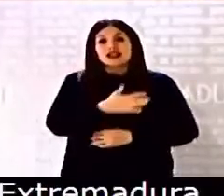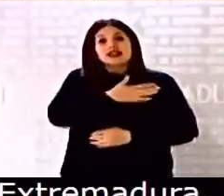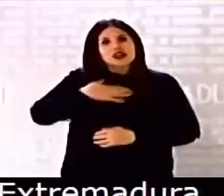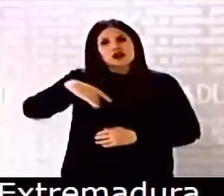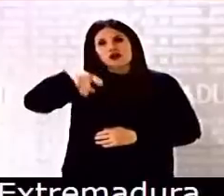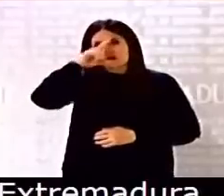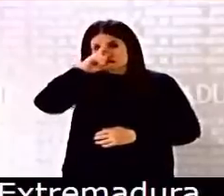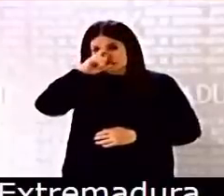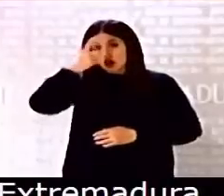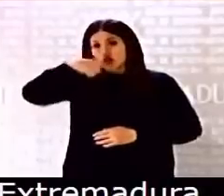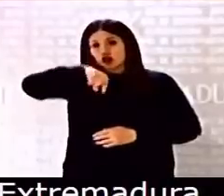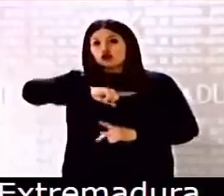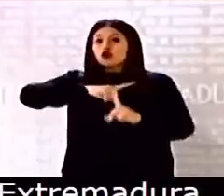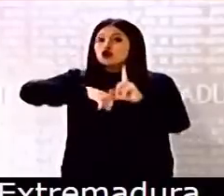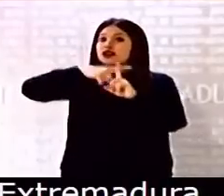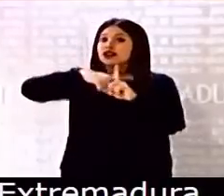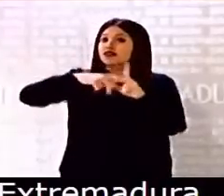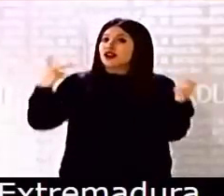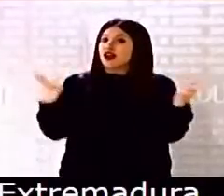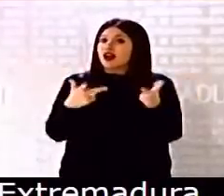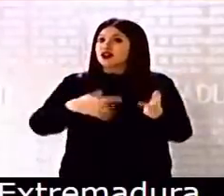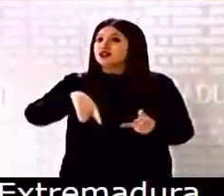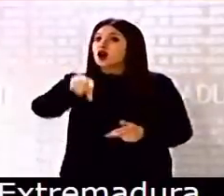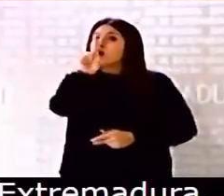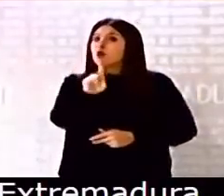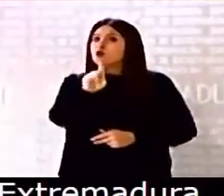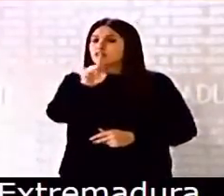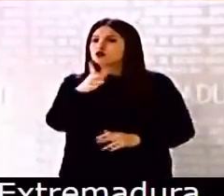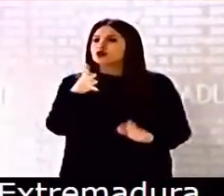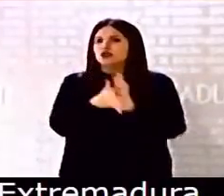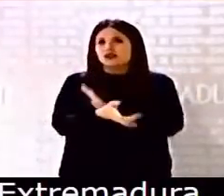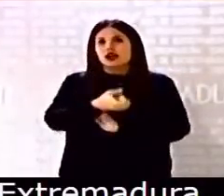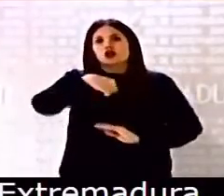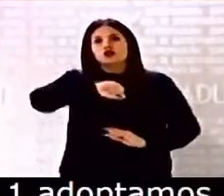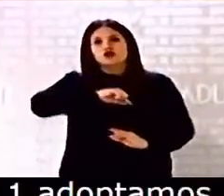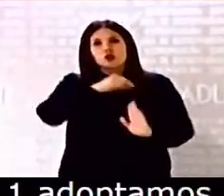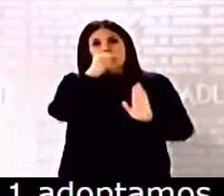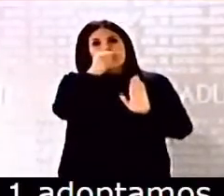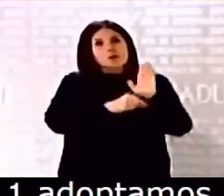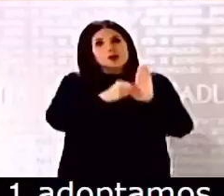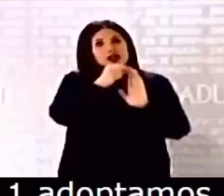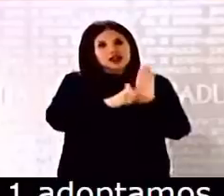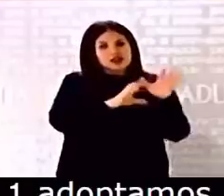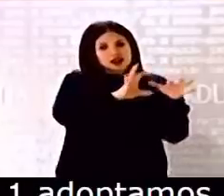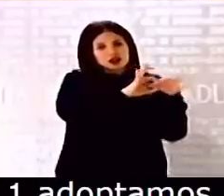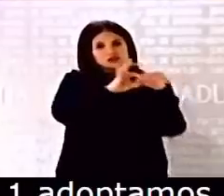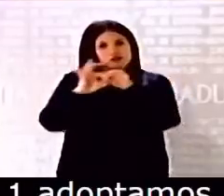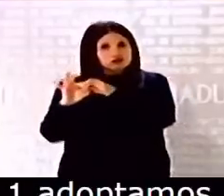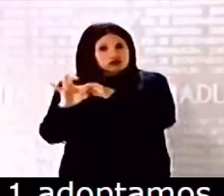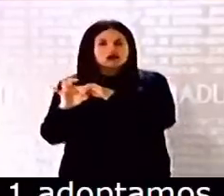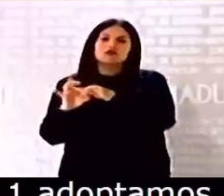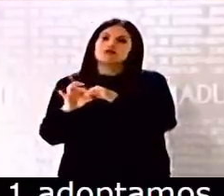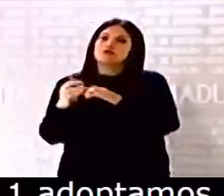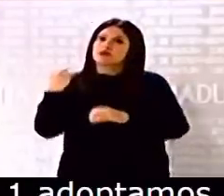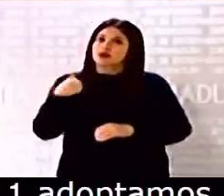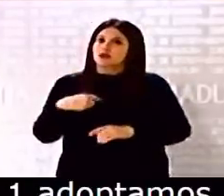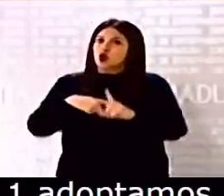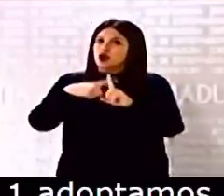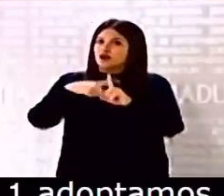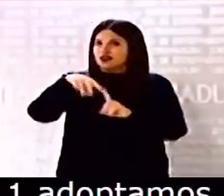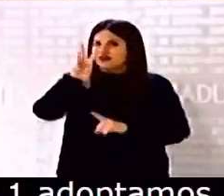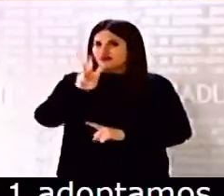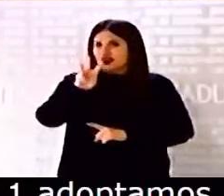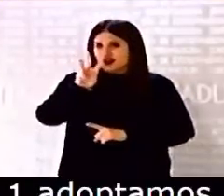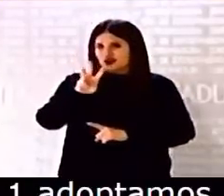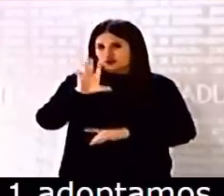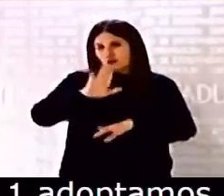de alerta 1, estamos adoptando medidas del nivel de alerta 3 en la contención